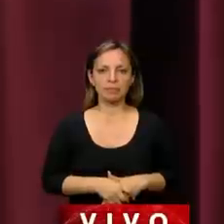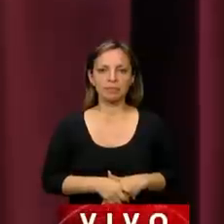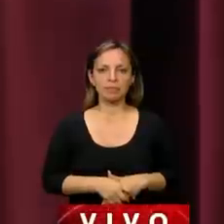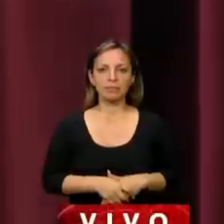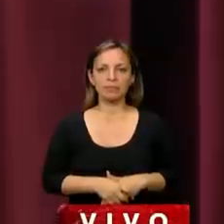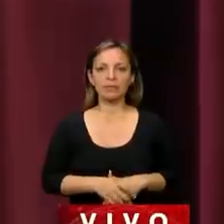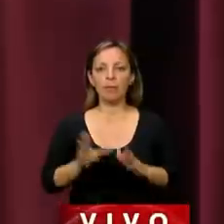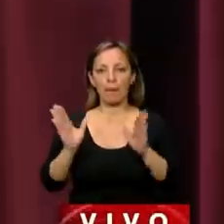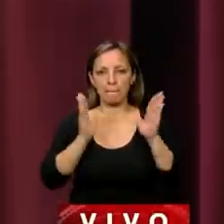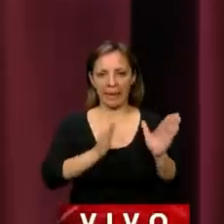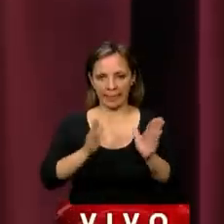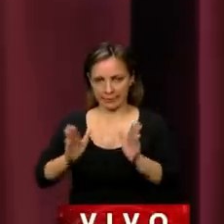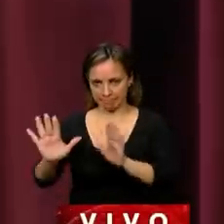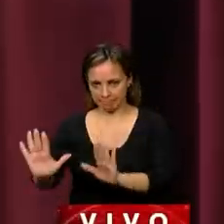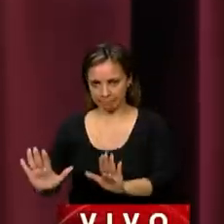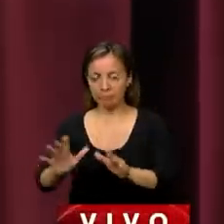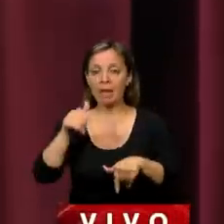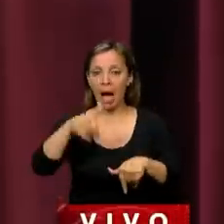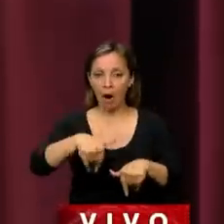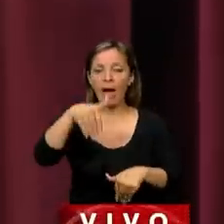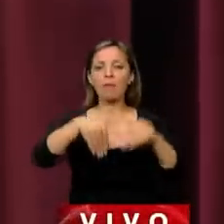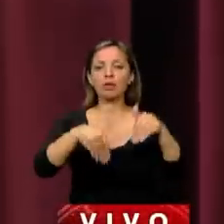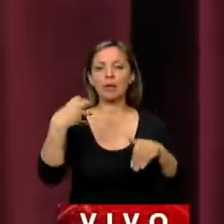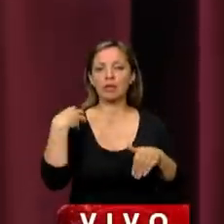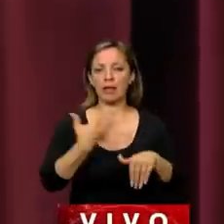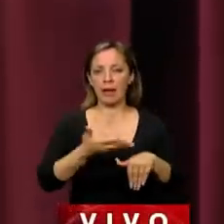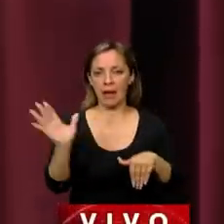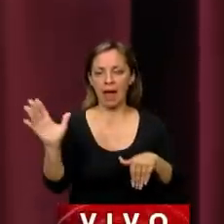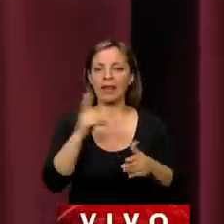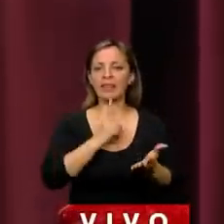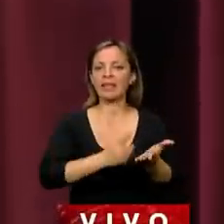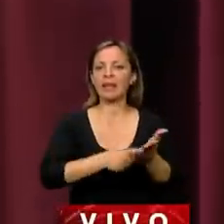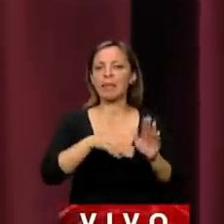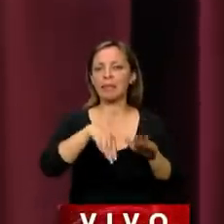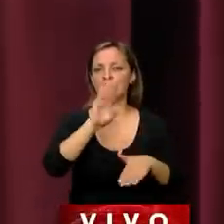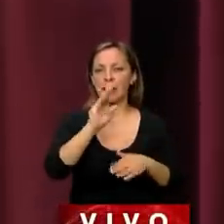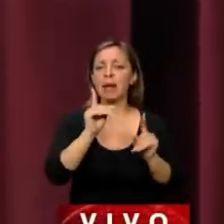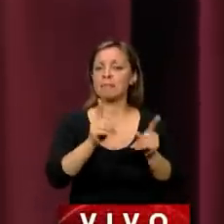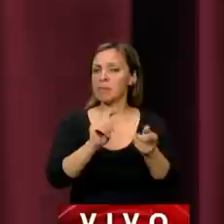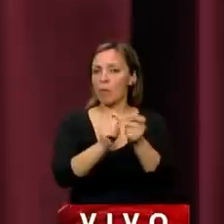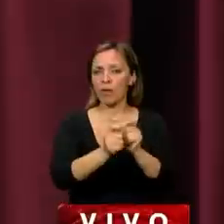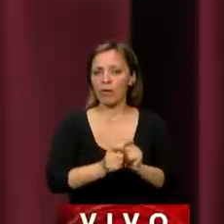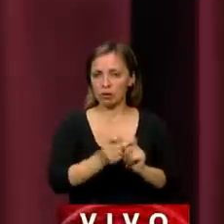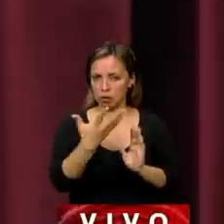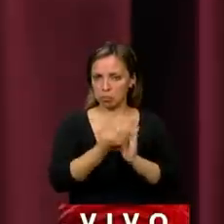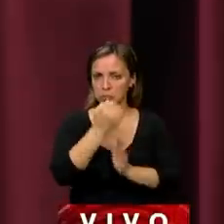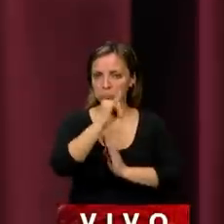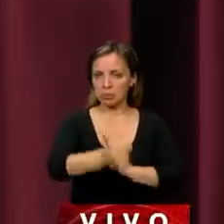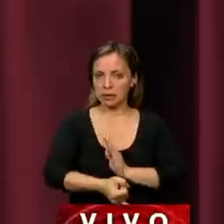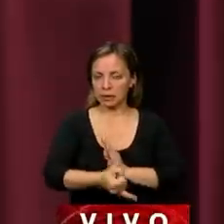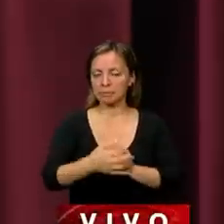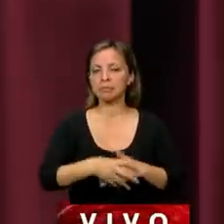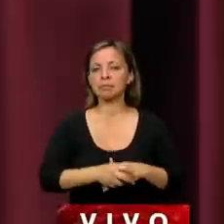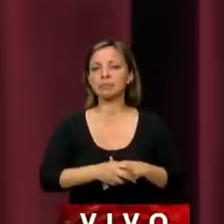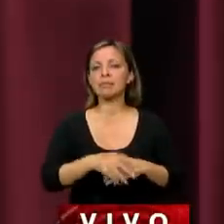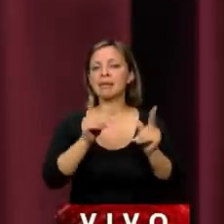Bueno, vamos por partes. Se va a votar en general el dictamen de mayoría con las modificaciones aceptadas por la comisión